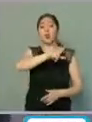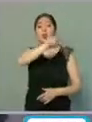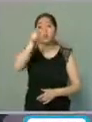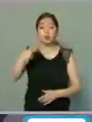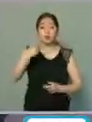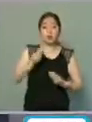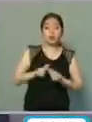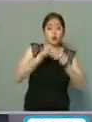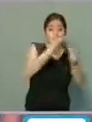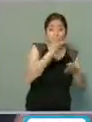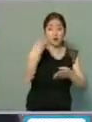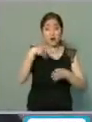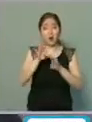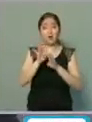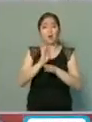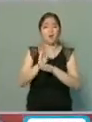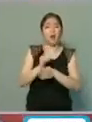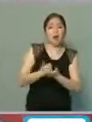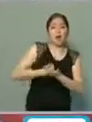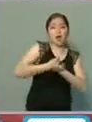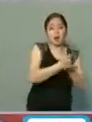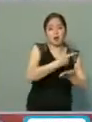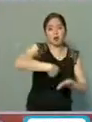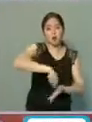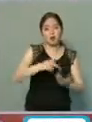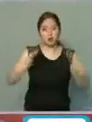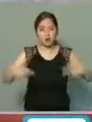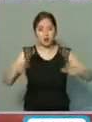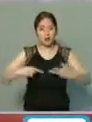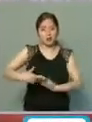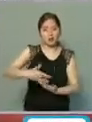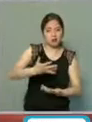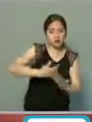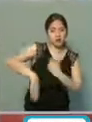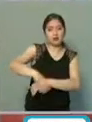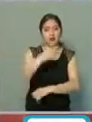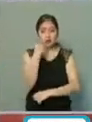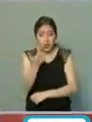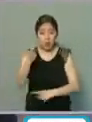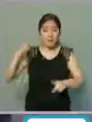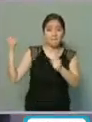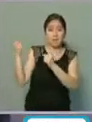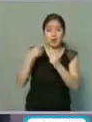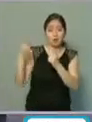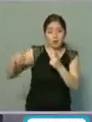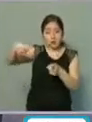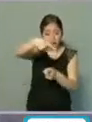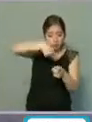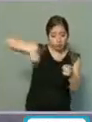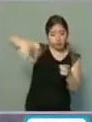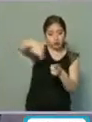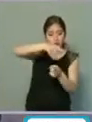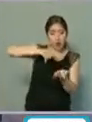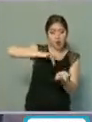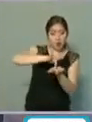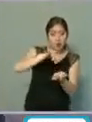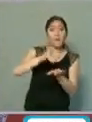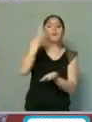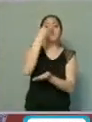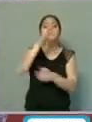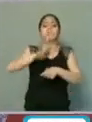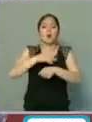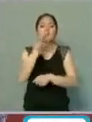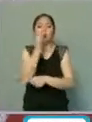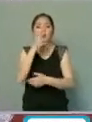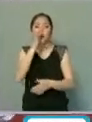beneficiado a los grupos que están alrededor de las armas y a los políticos, entonces es un círculo en el cual, pues bueno, no avanzamos en una regulación por